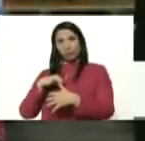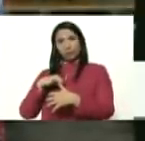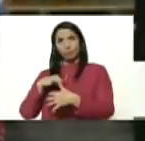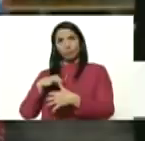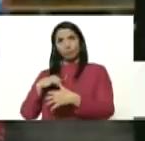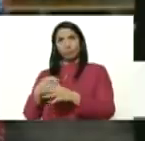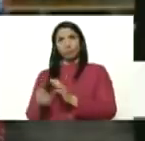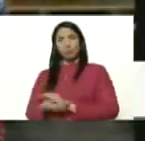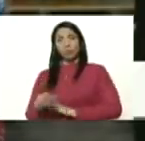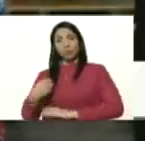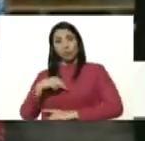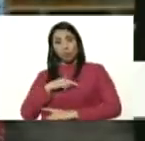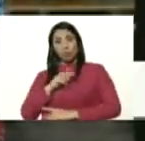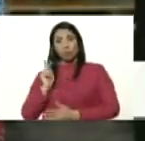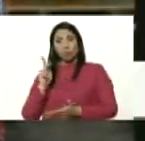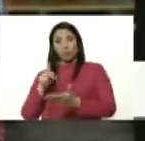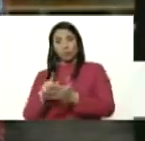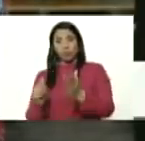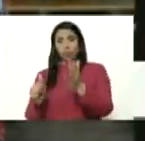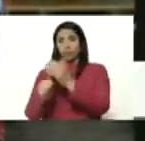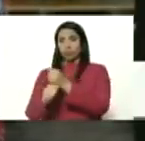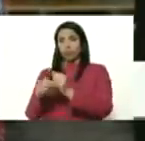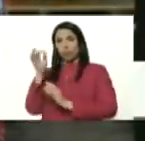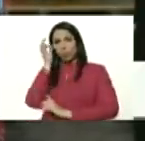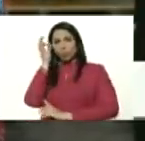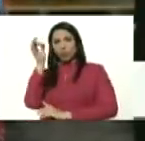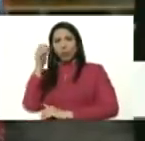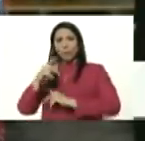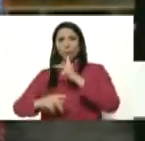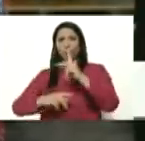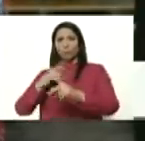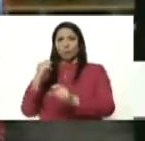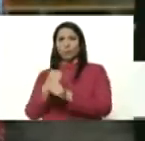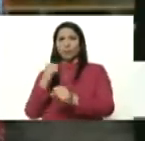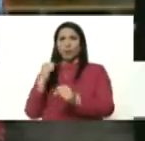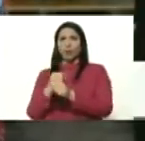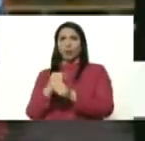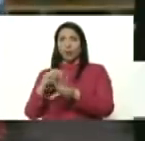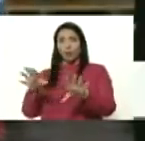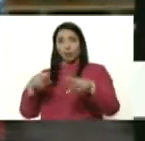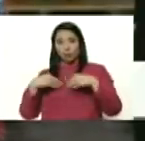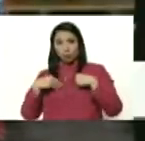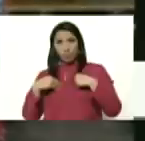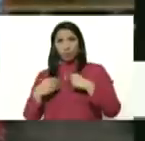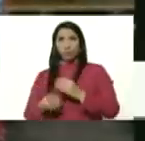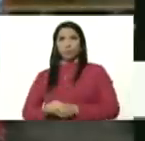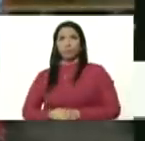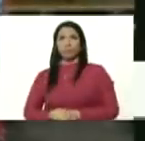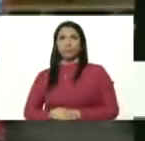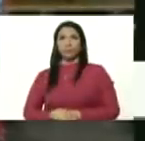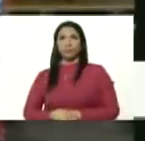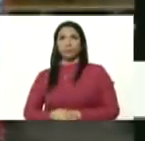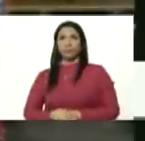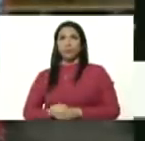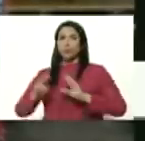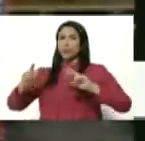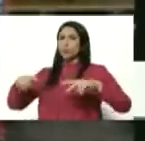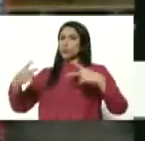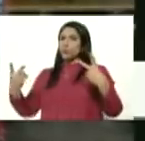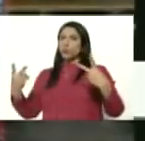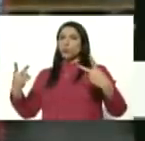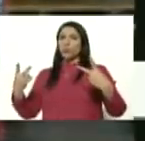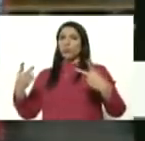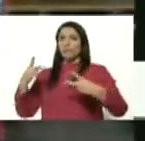nos encontramos allí, a los consejos productivos de trabajadores asumiendo la vanguardia en